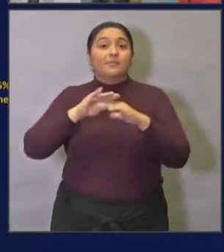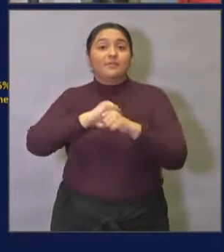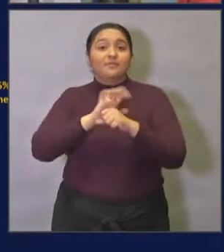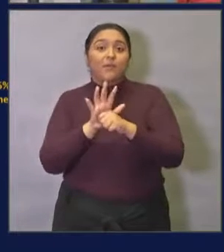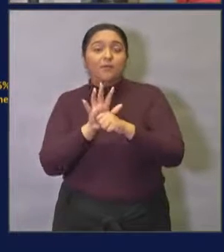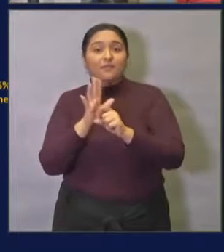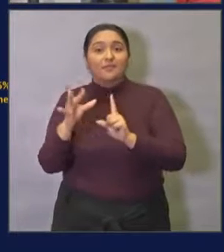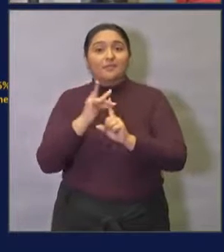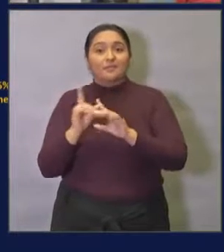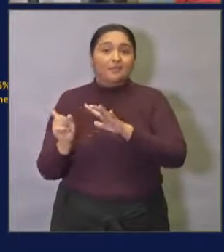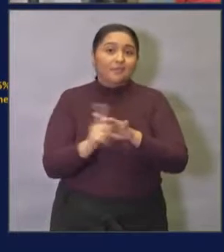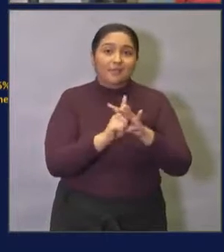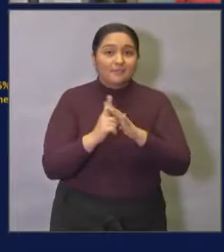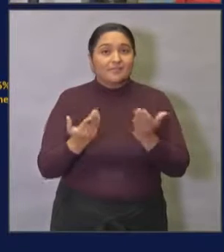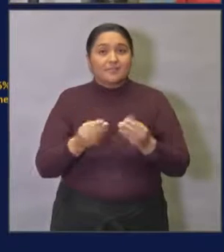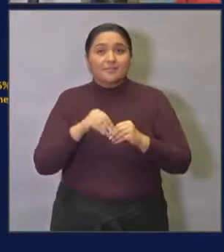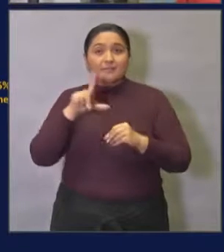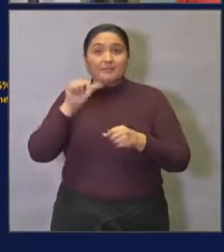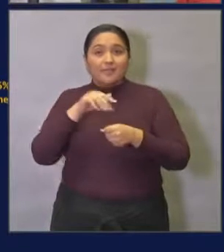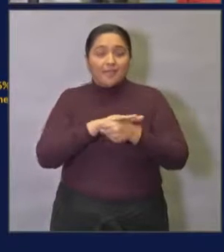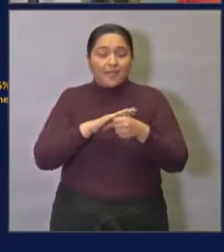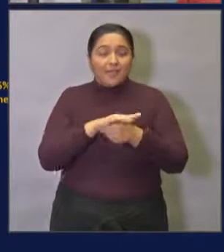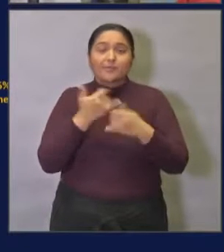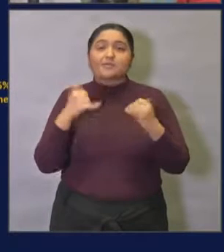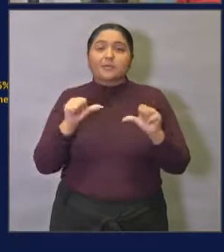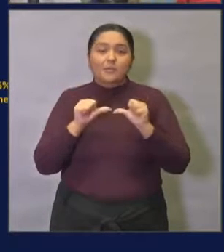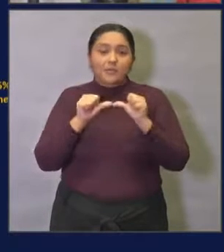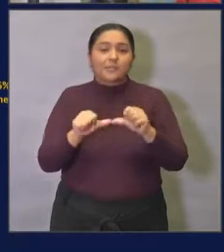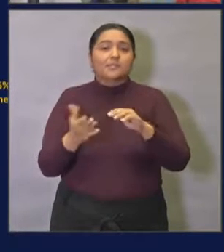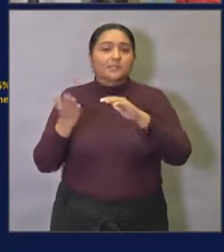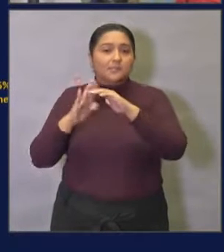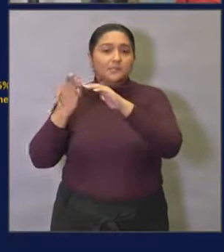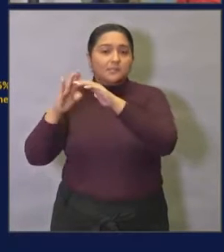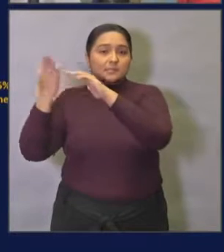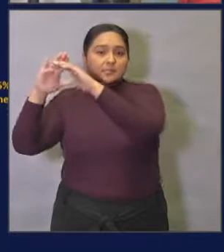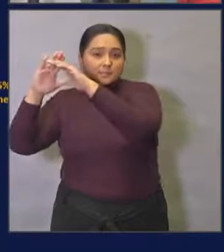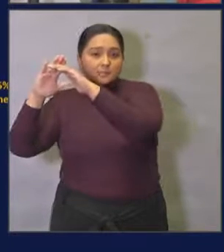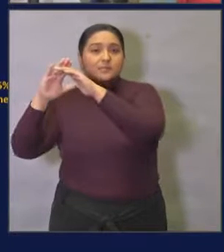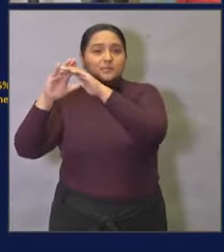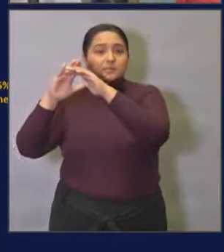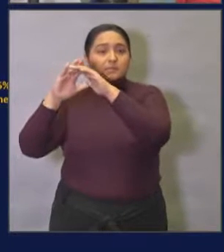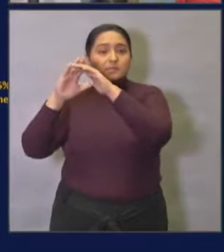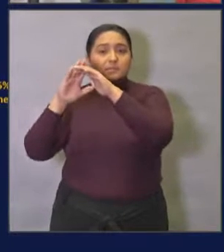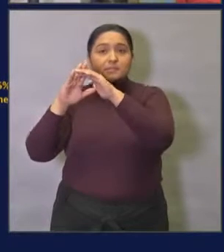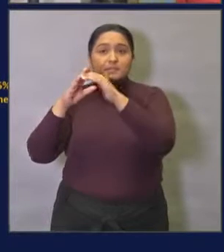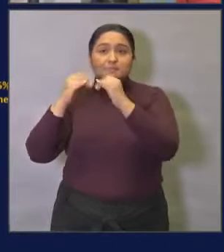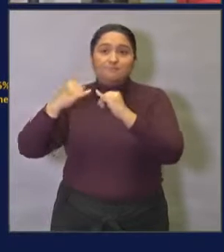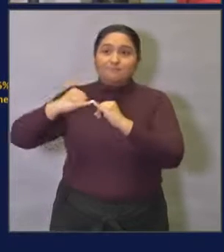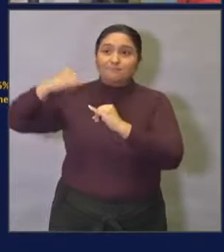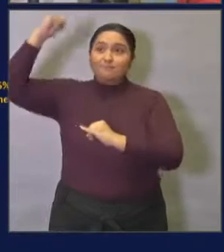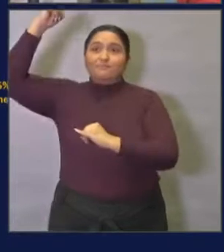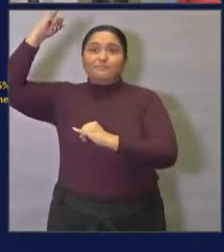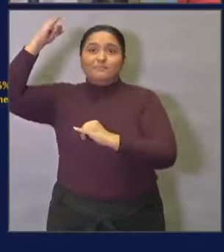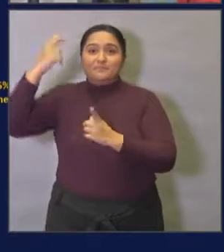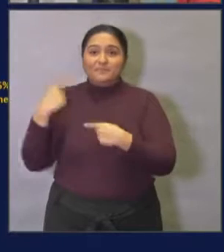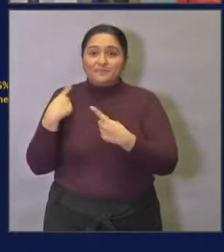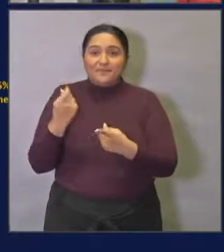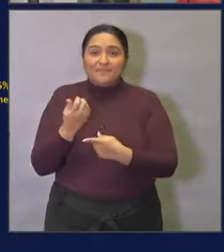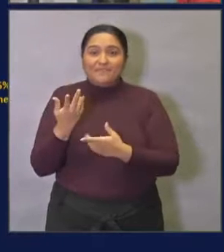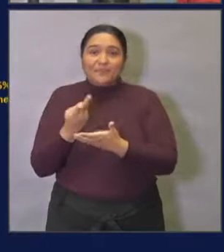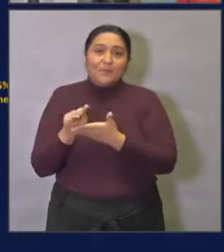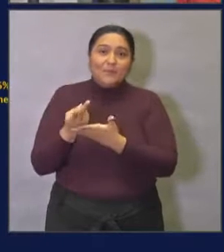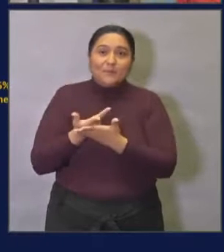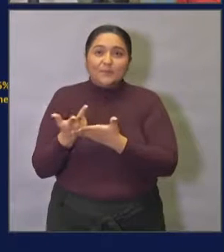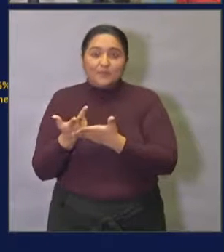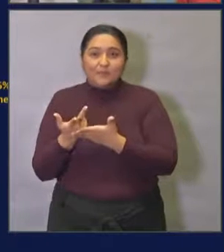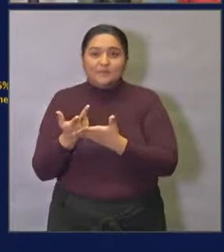condado de Los Ángeles continúa y es una línea casi vertical en las últimas semanas. Desde el